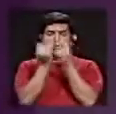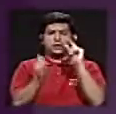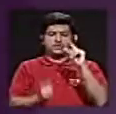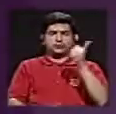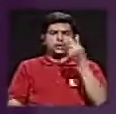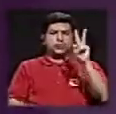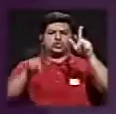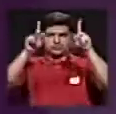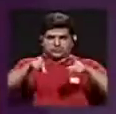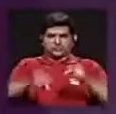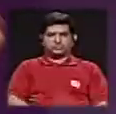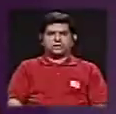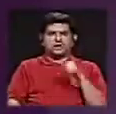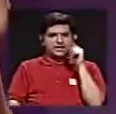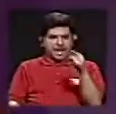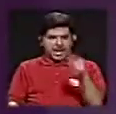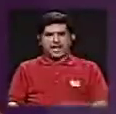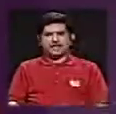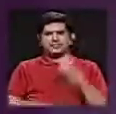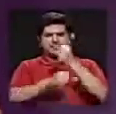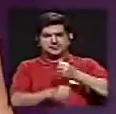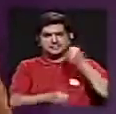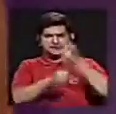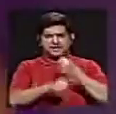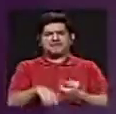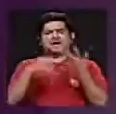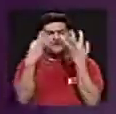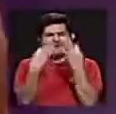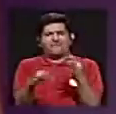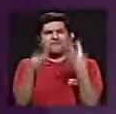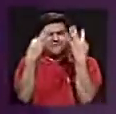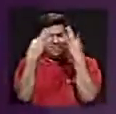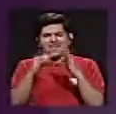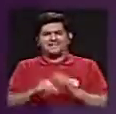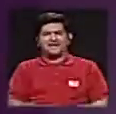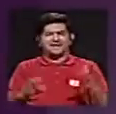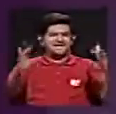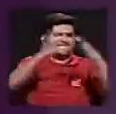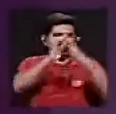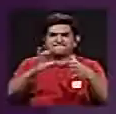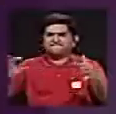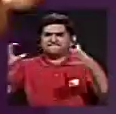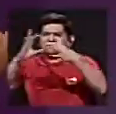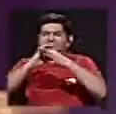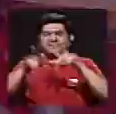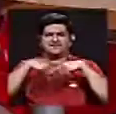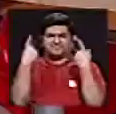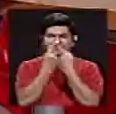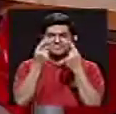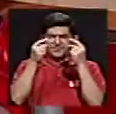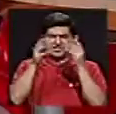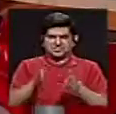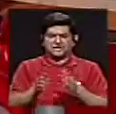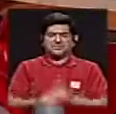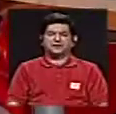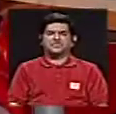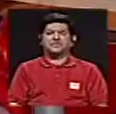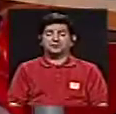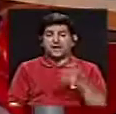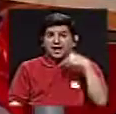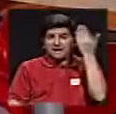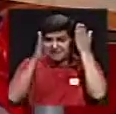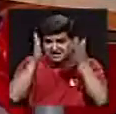de 12 personas para que fueran las que llevarán a cabo esto el tratar de conectar a los de facilidad ahora son facilitadores verdad